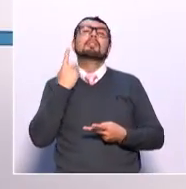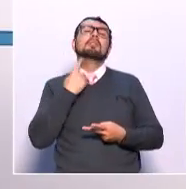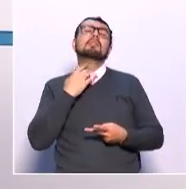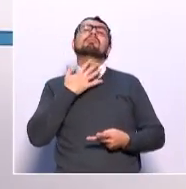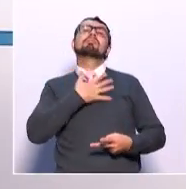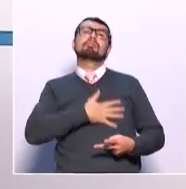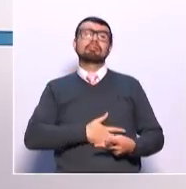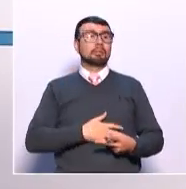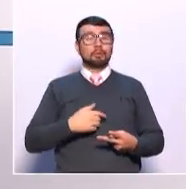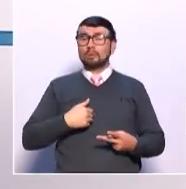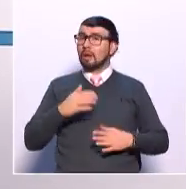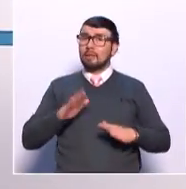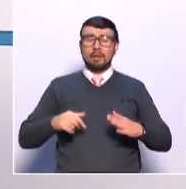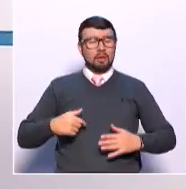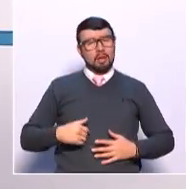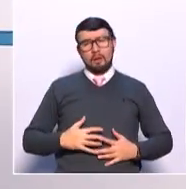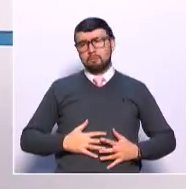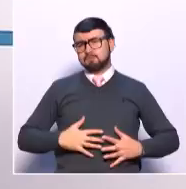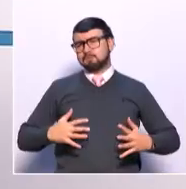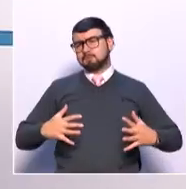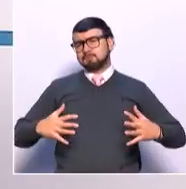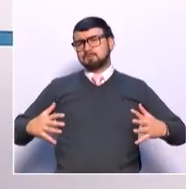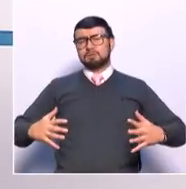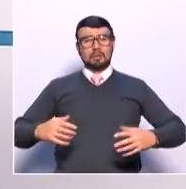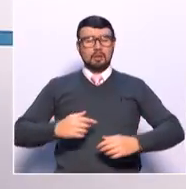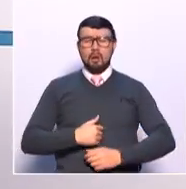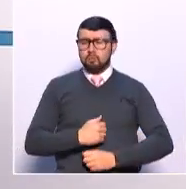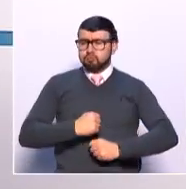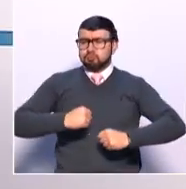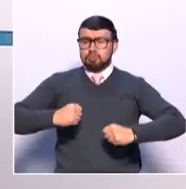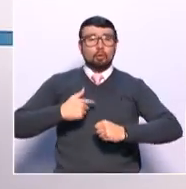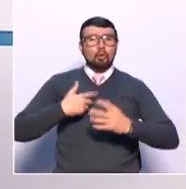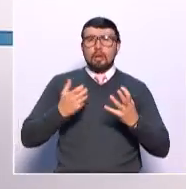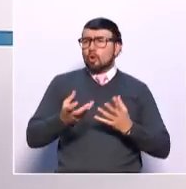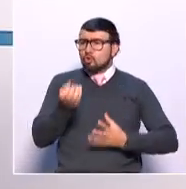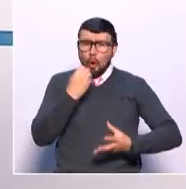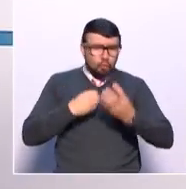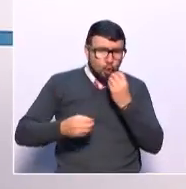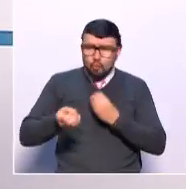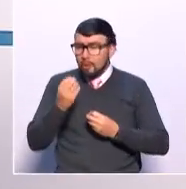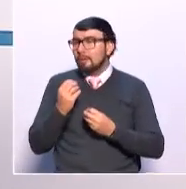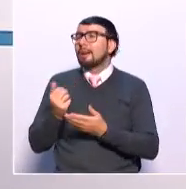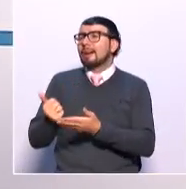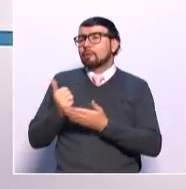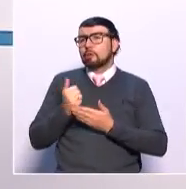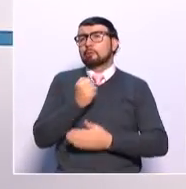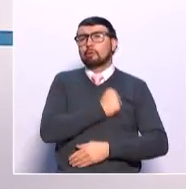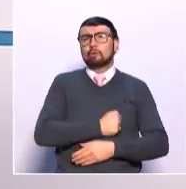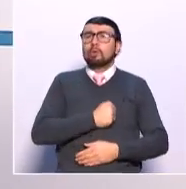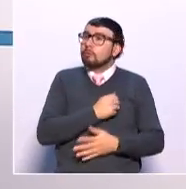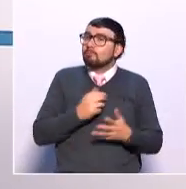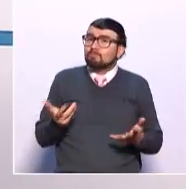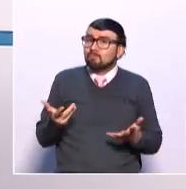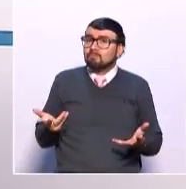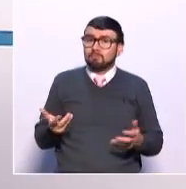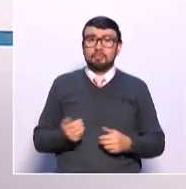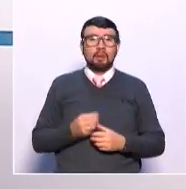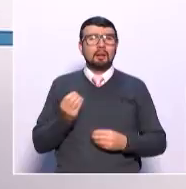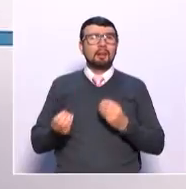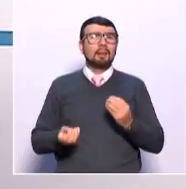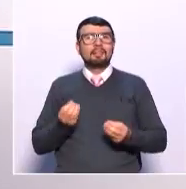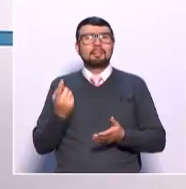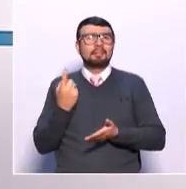aguanto con esta obesidad y mantengo con mucha ansiedad de comer necesito que me colabore que me dice y que